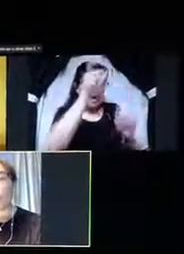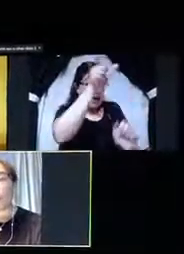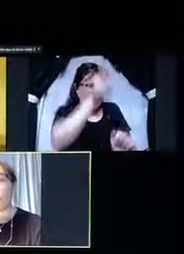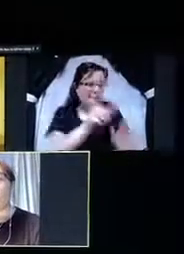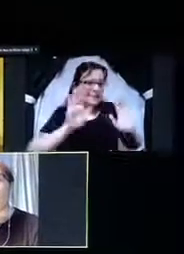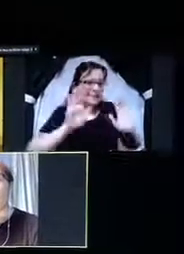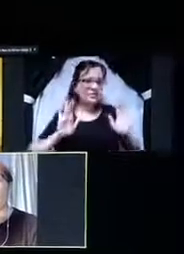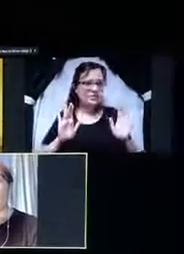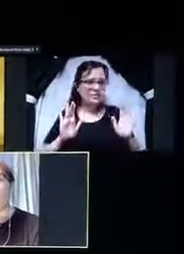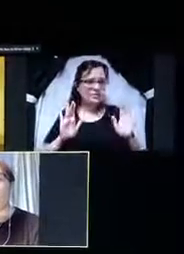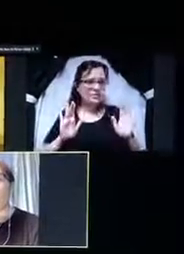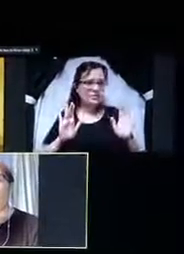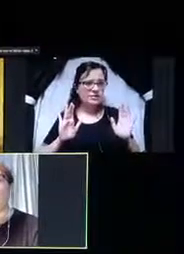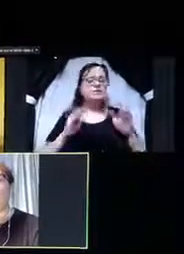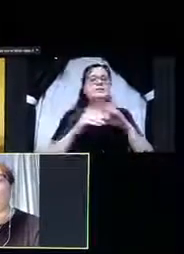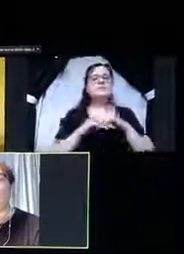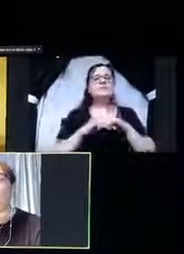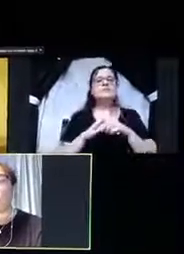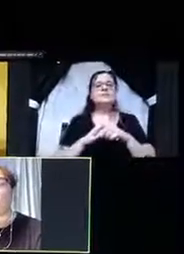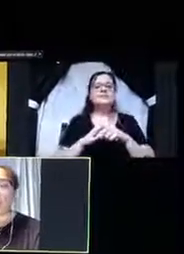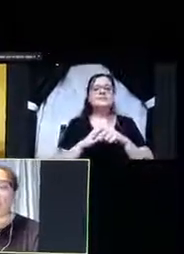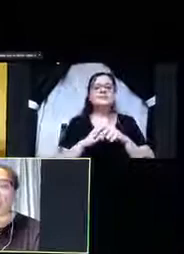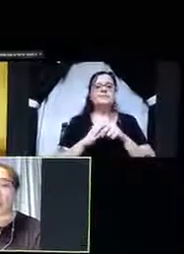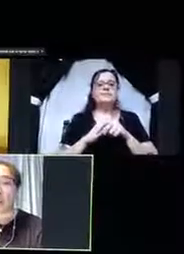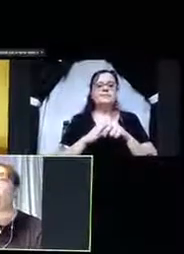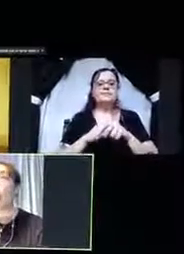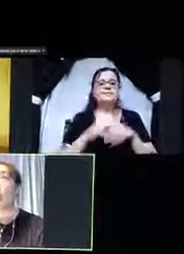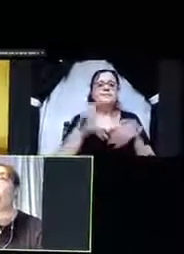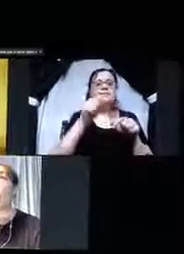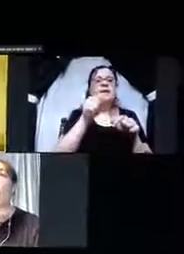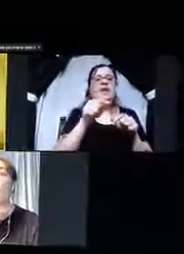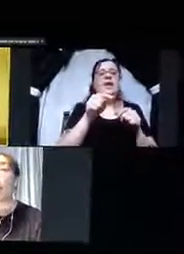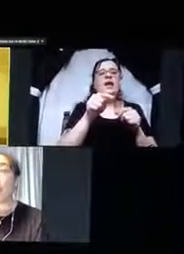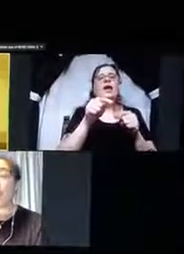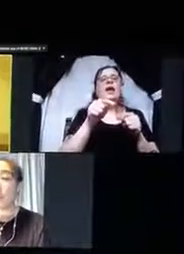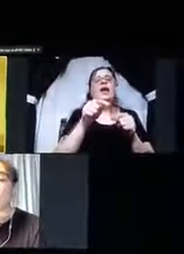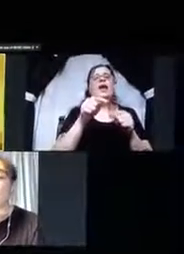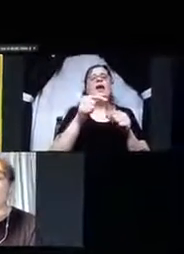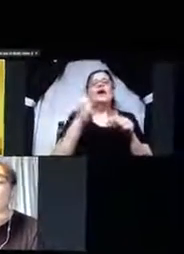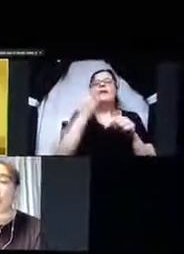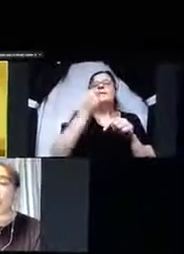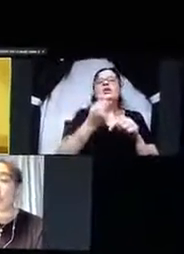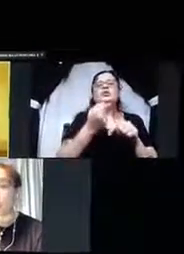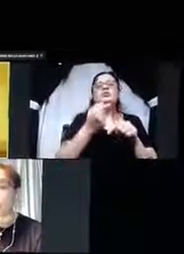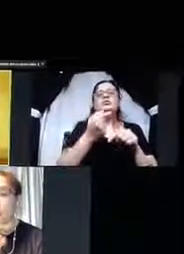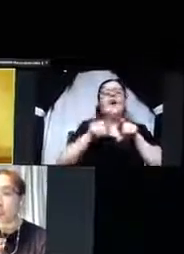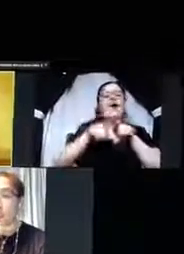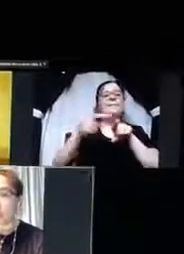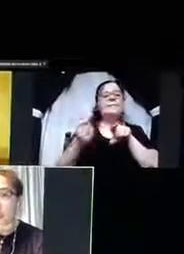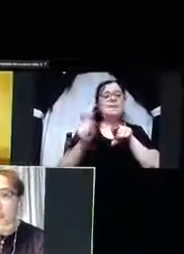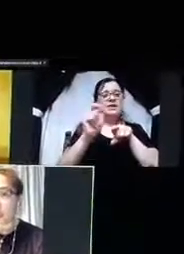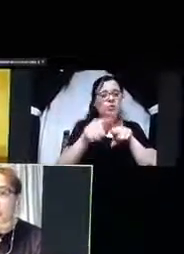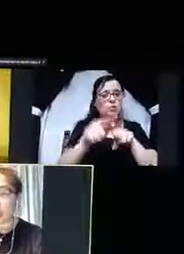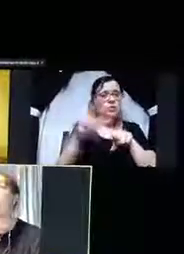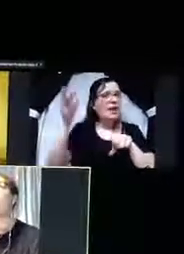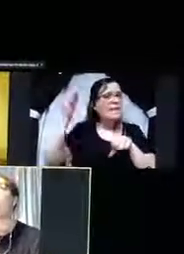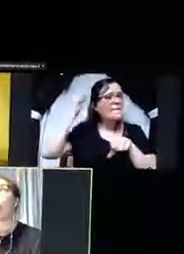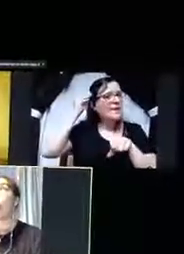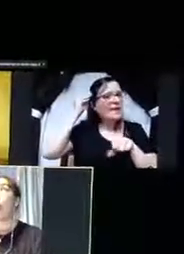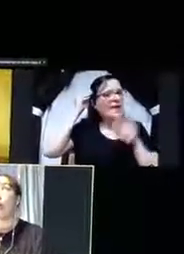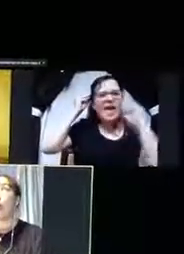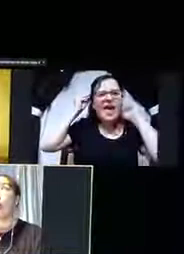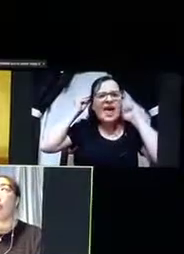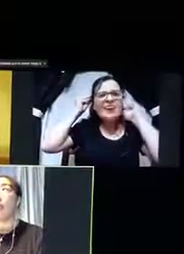es una necesidad... Vos sabés que, mira, justo están preguntando a qué edad fue implantada. Bien. Pero, bueno, hablando de justo esto de respetar a las